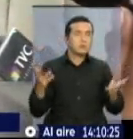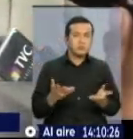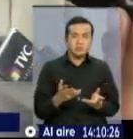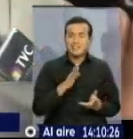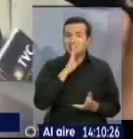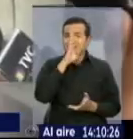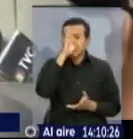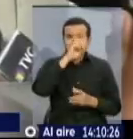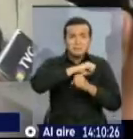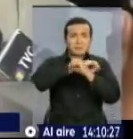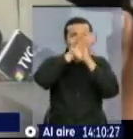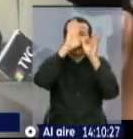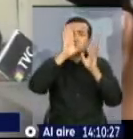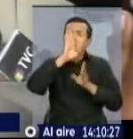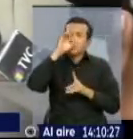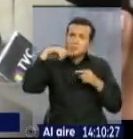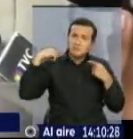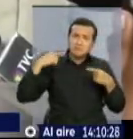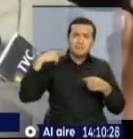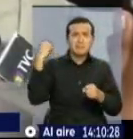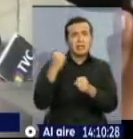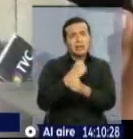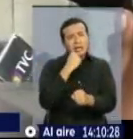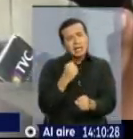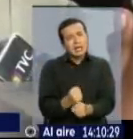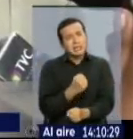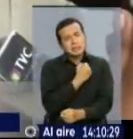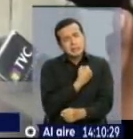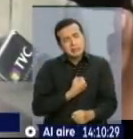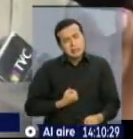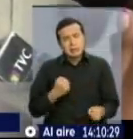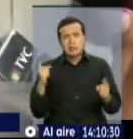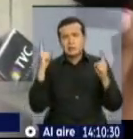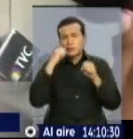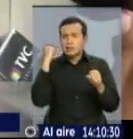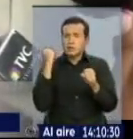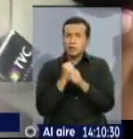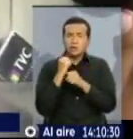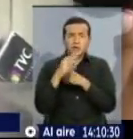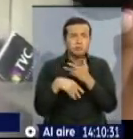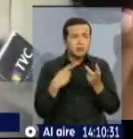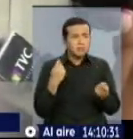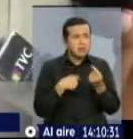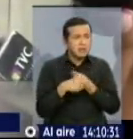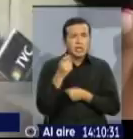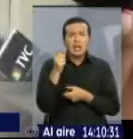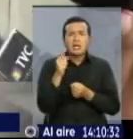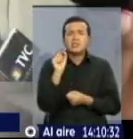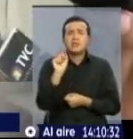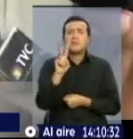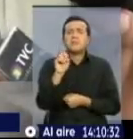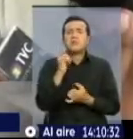Siempre madrugamos todos los días a trabajar, nos sacrificamos demasiadamente para realmente vender la leche en